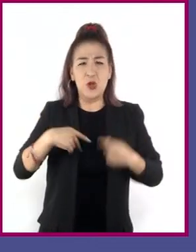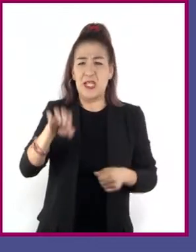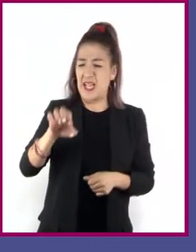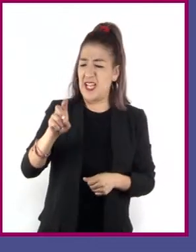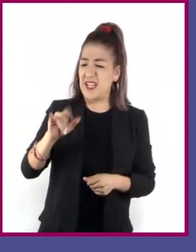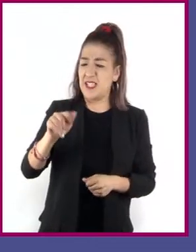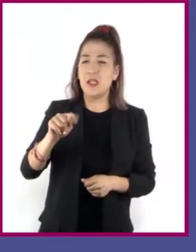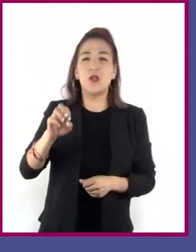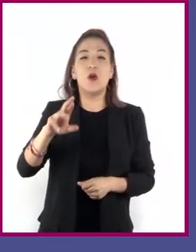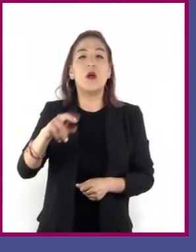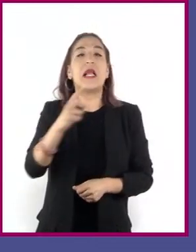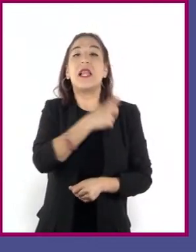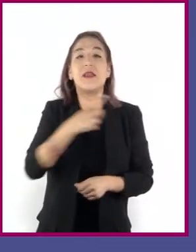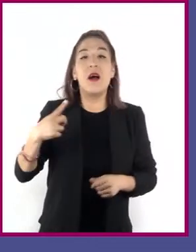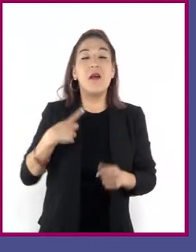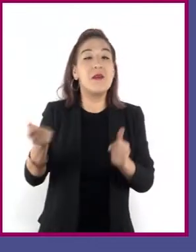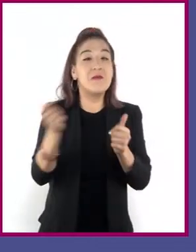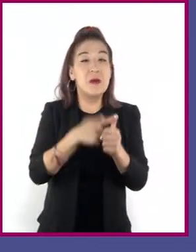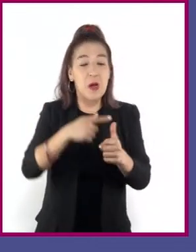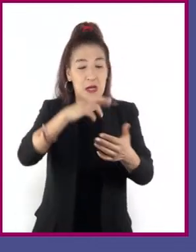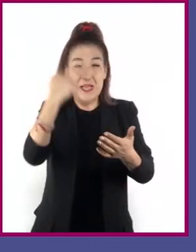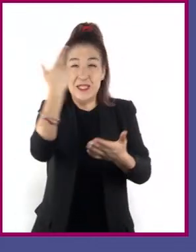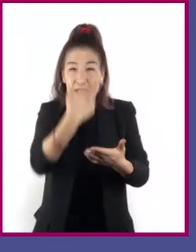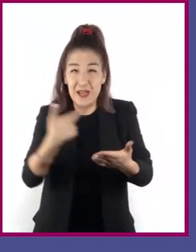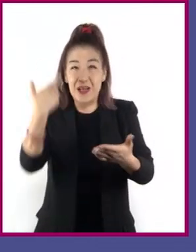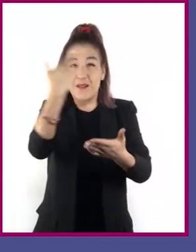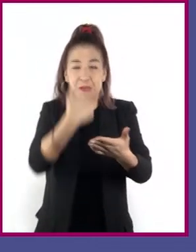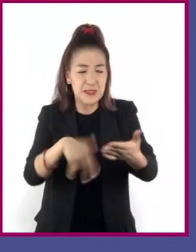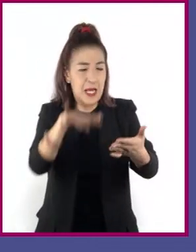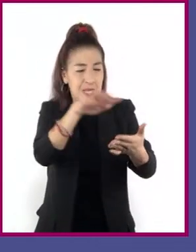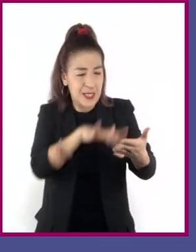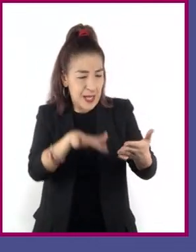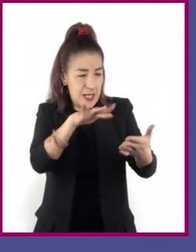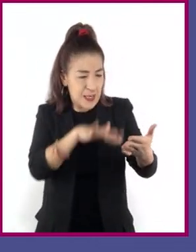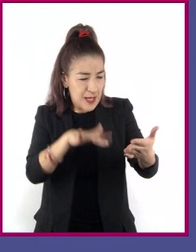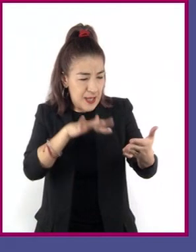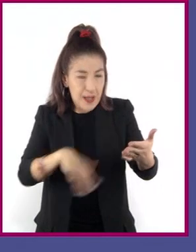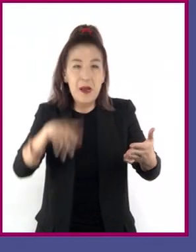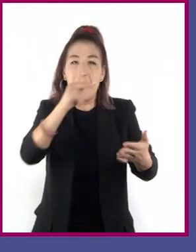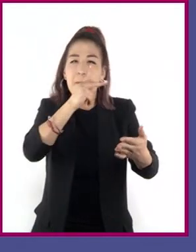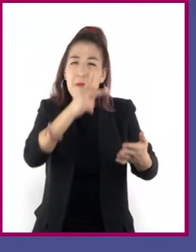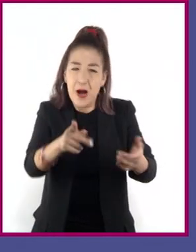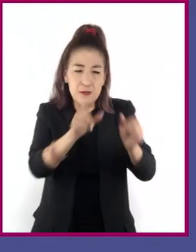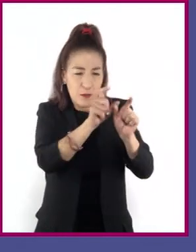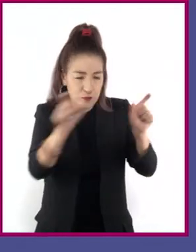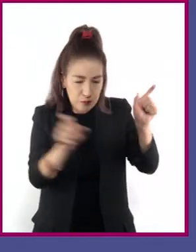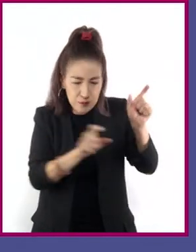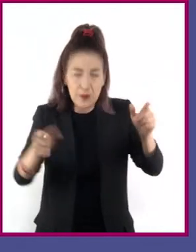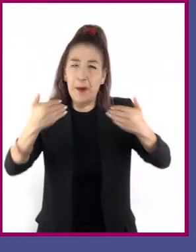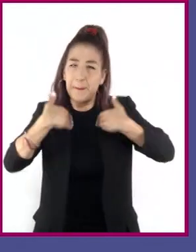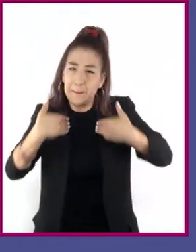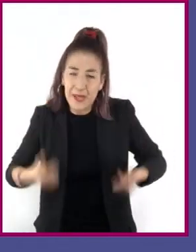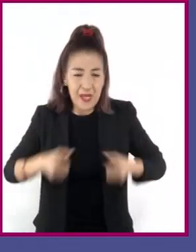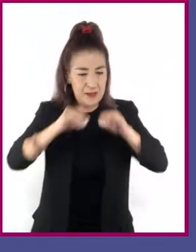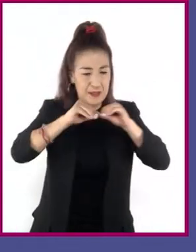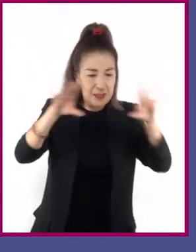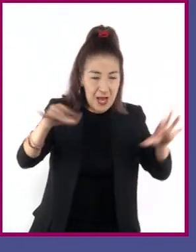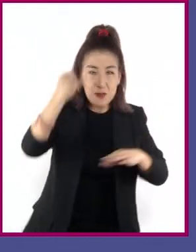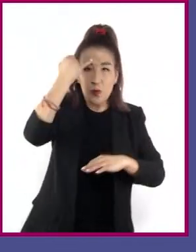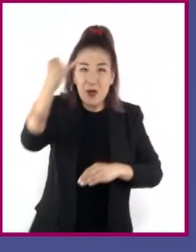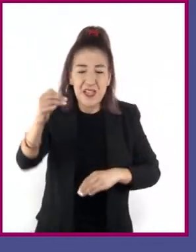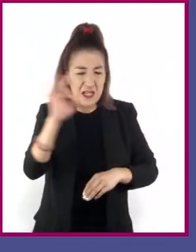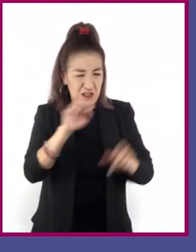leer a conciencia el trabajo ver que sea claro sea preciso sea conciso las ideas no sean